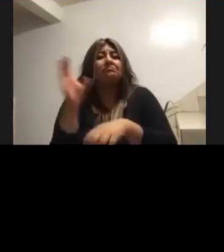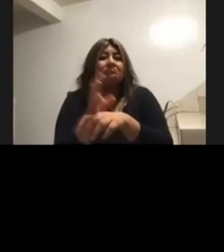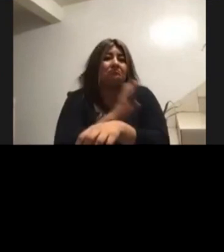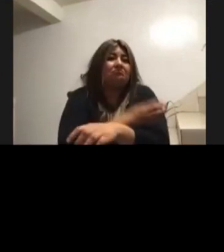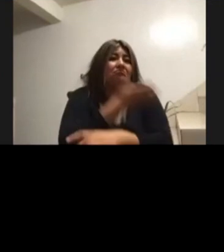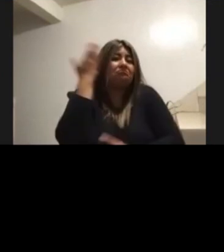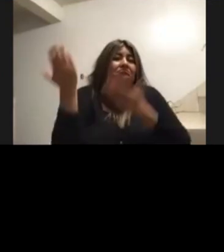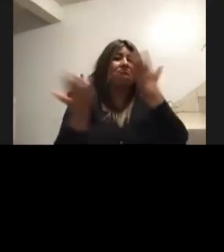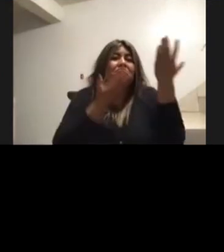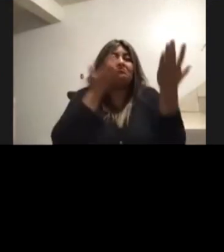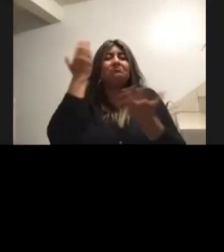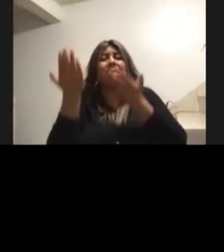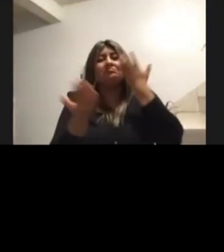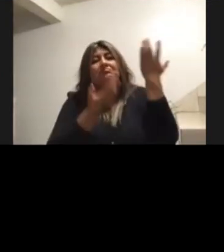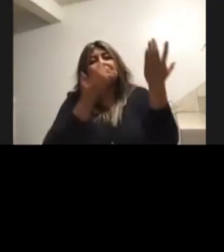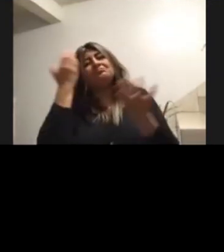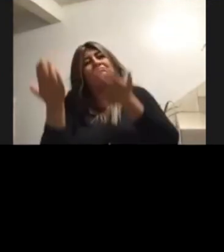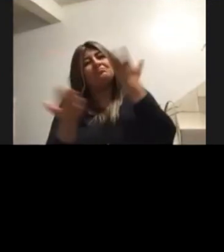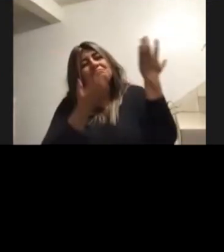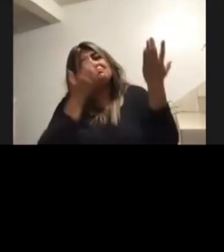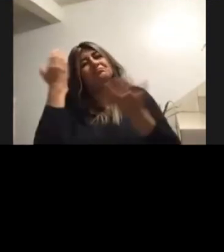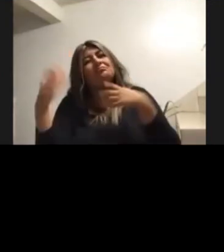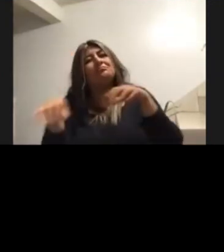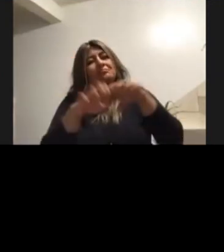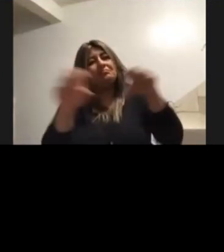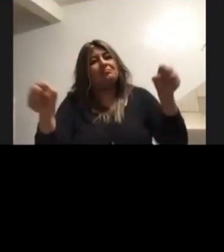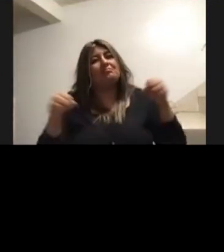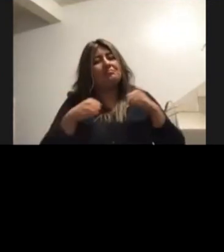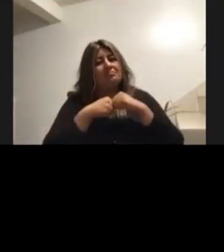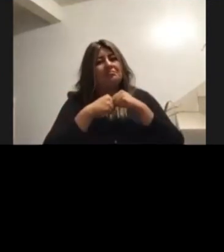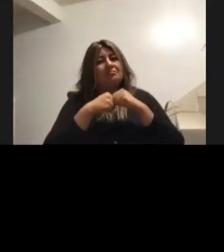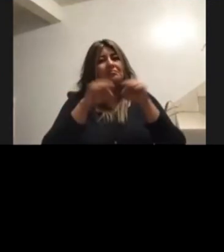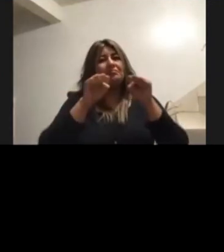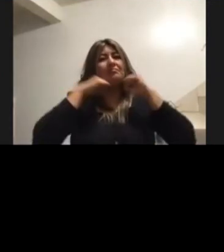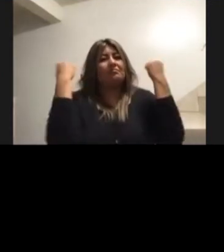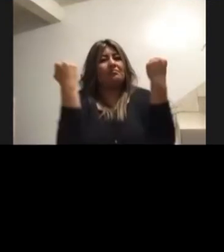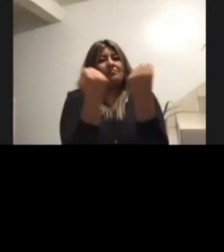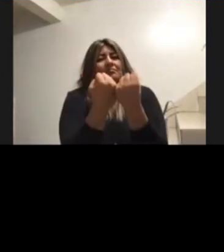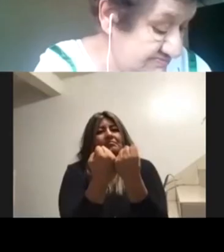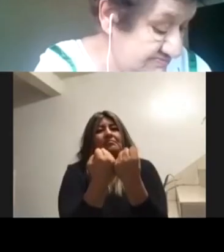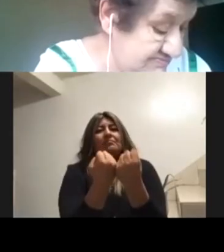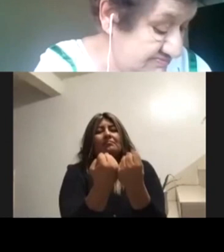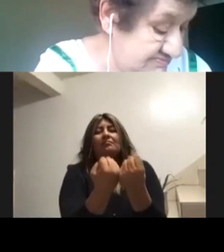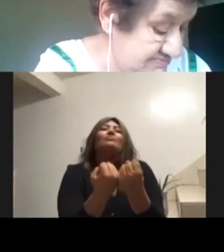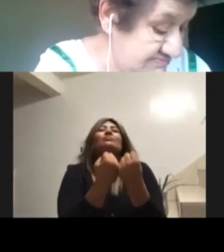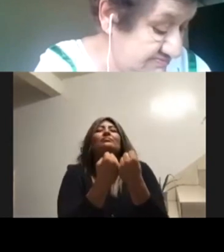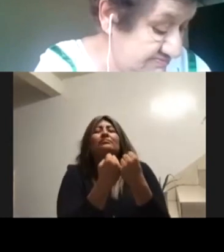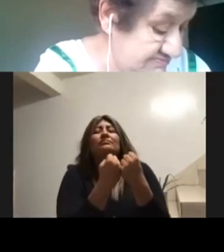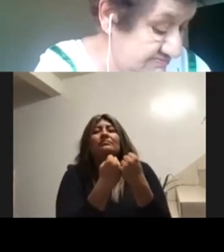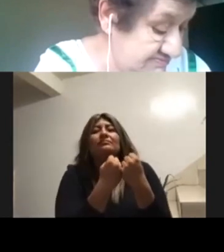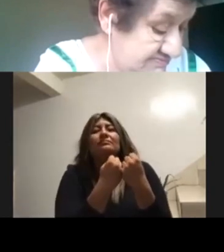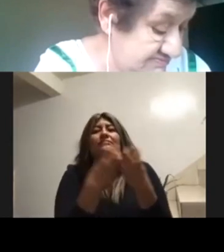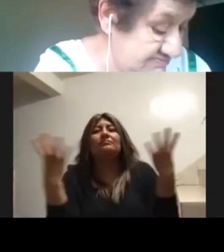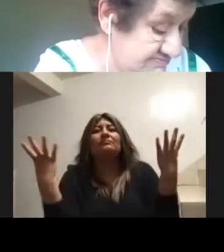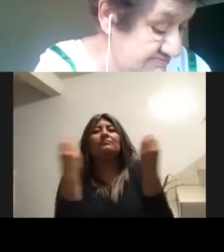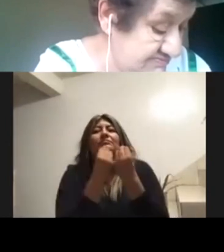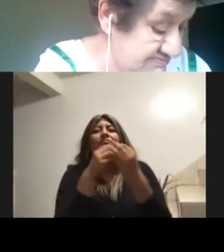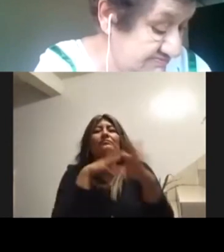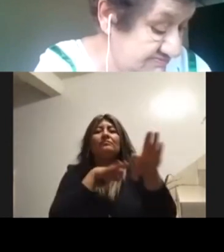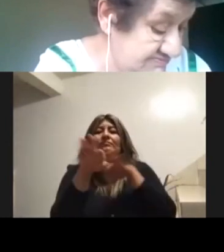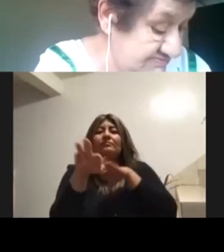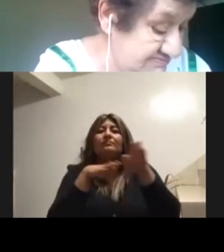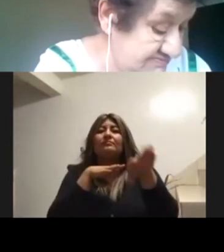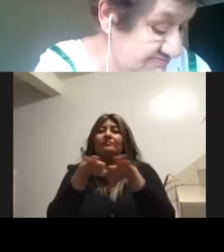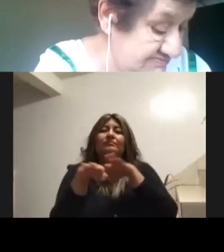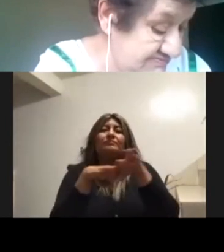ver con organizaciones de la sociedad civil, con el aporte de organismos internacionales, etcétera. Va a ser un trabajo que nos